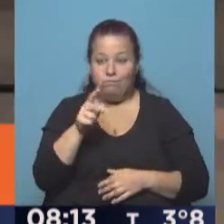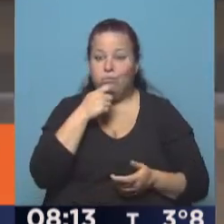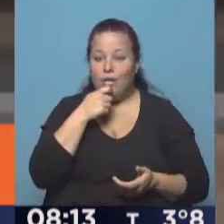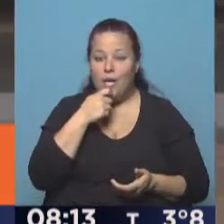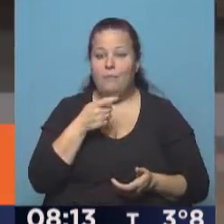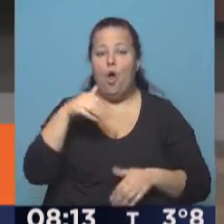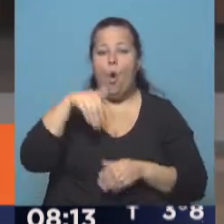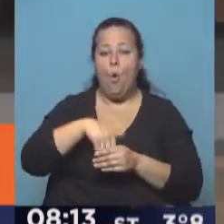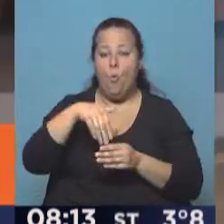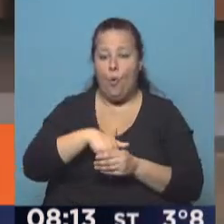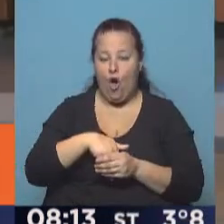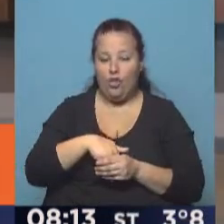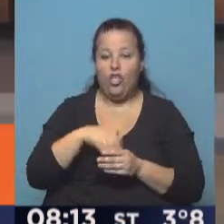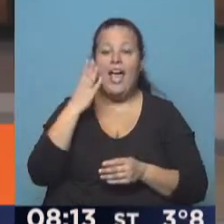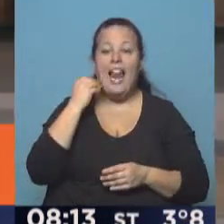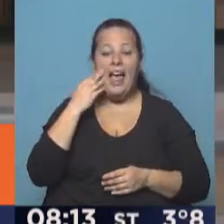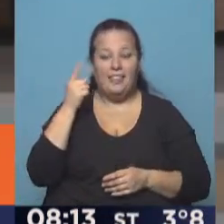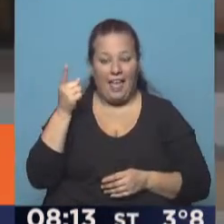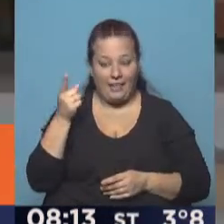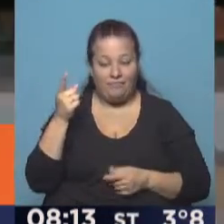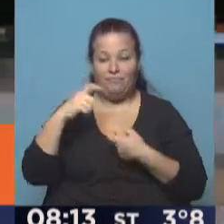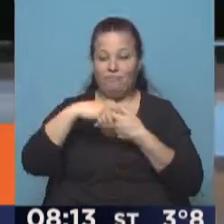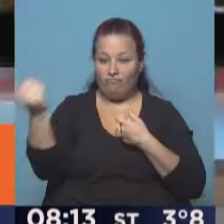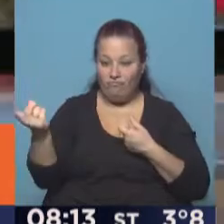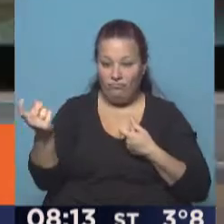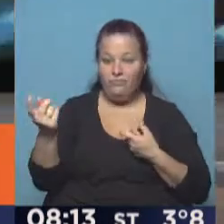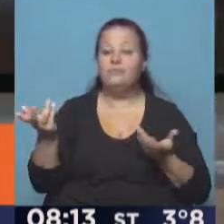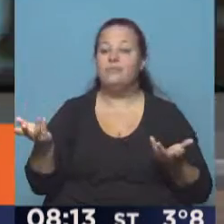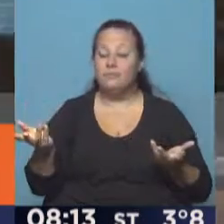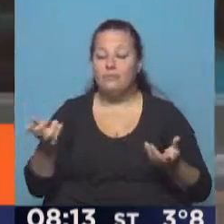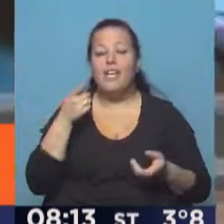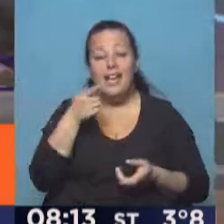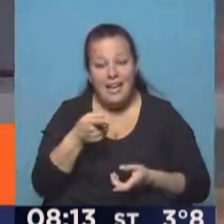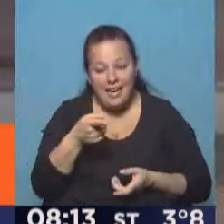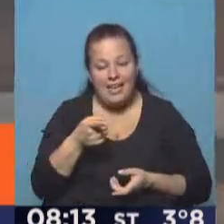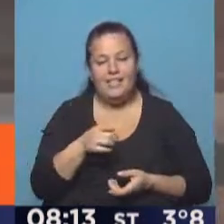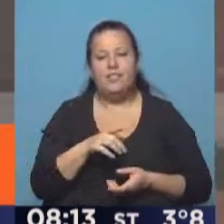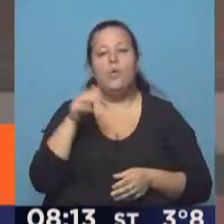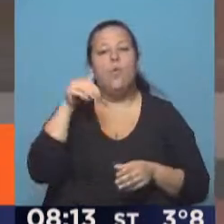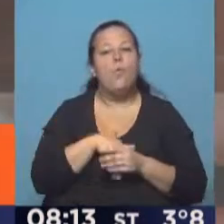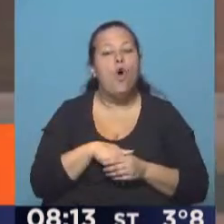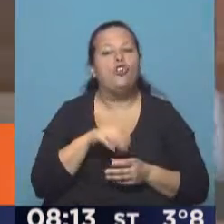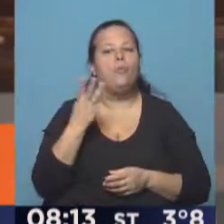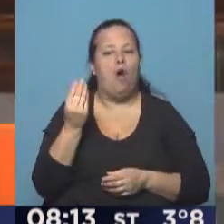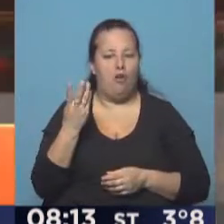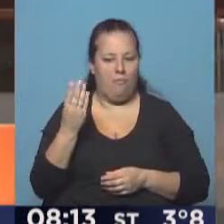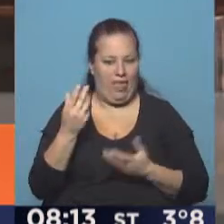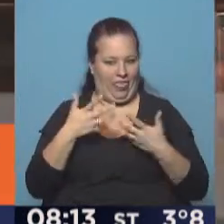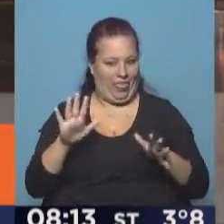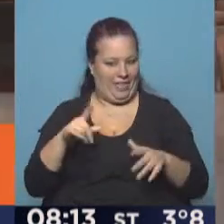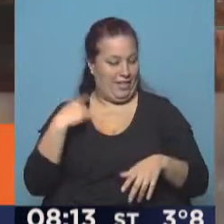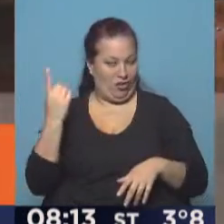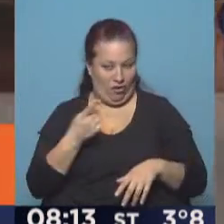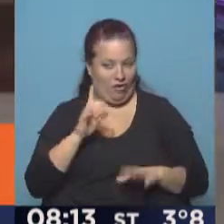en el voto en Inglaterra, Claro, ¿no? El Brexit. Eso fue un voto de miedo, más Claro. de todo.